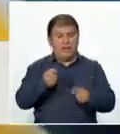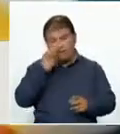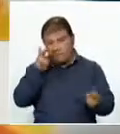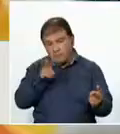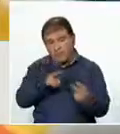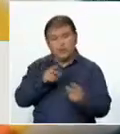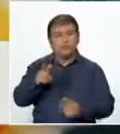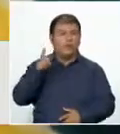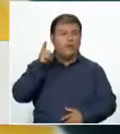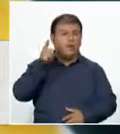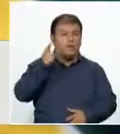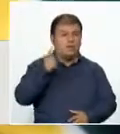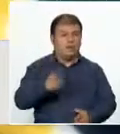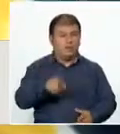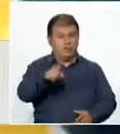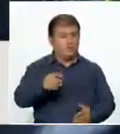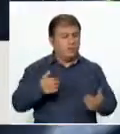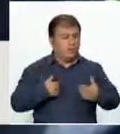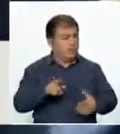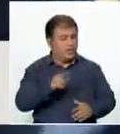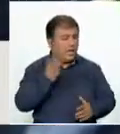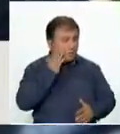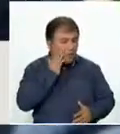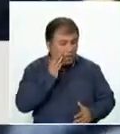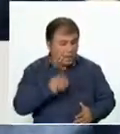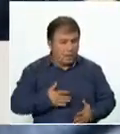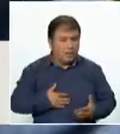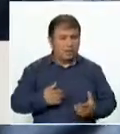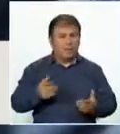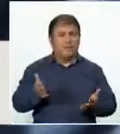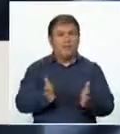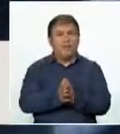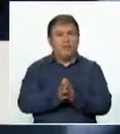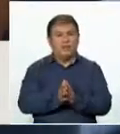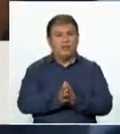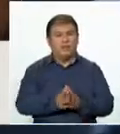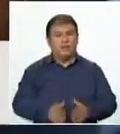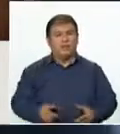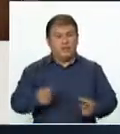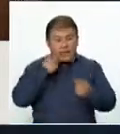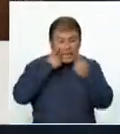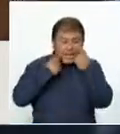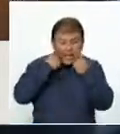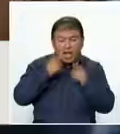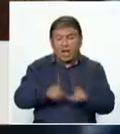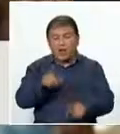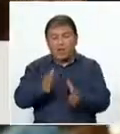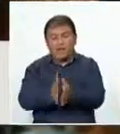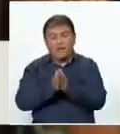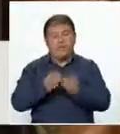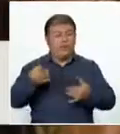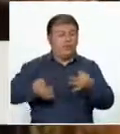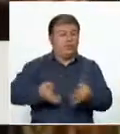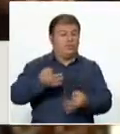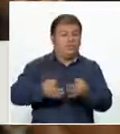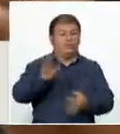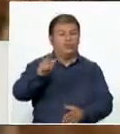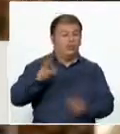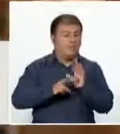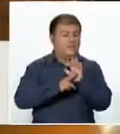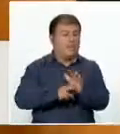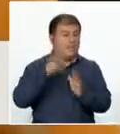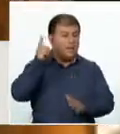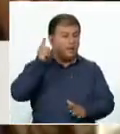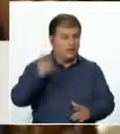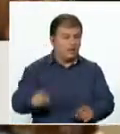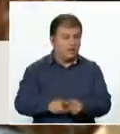líderes. ¡Ustedes no tienen nada, señor! ¡No, yo tengo aquí! Entre lágrimas, algunas pedían justicia para sus representantes